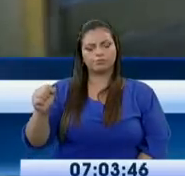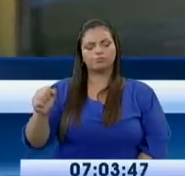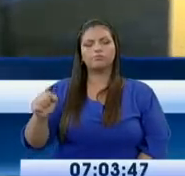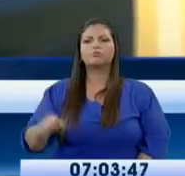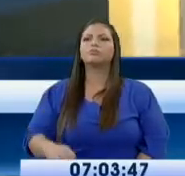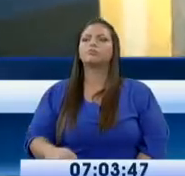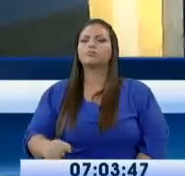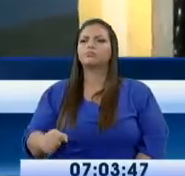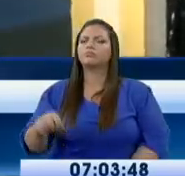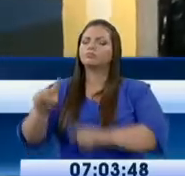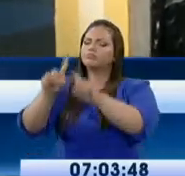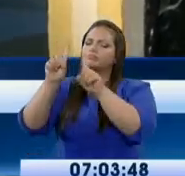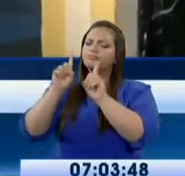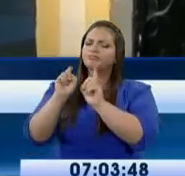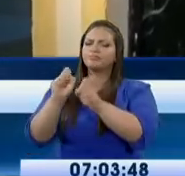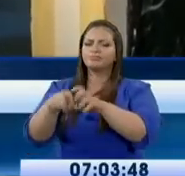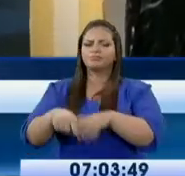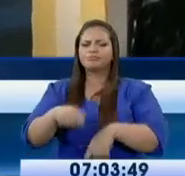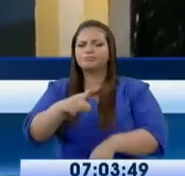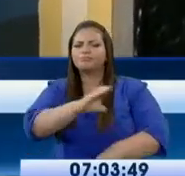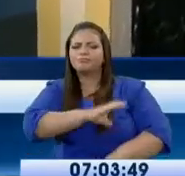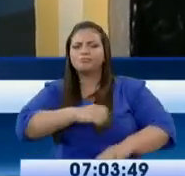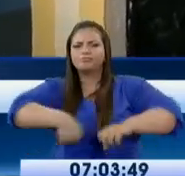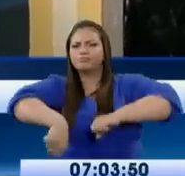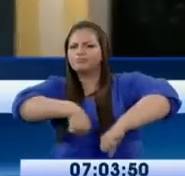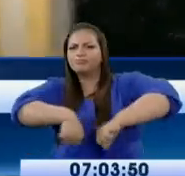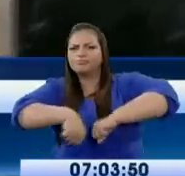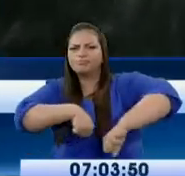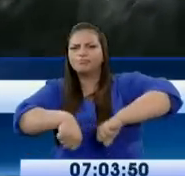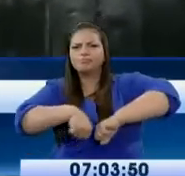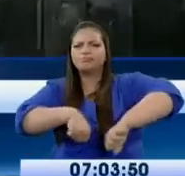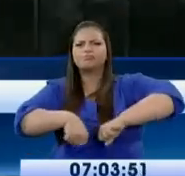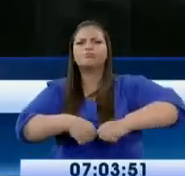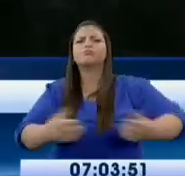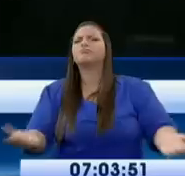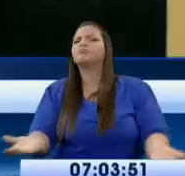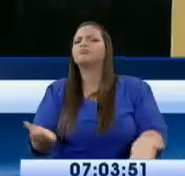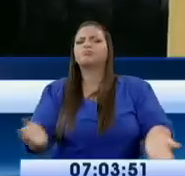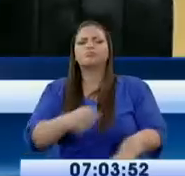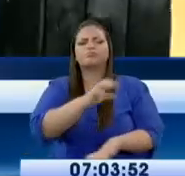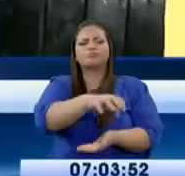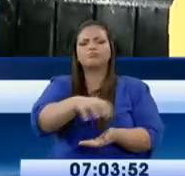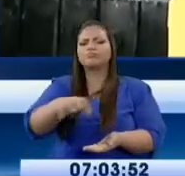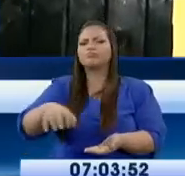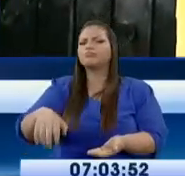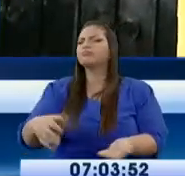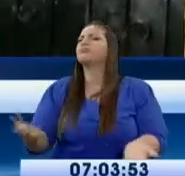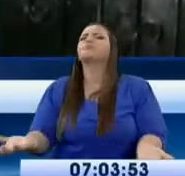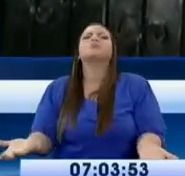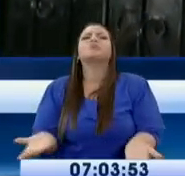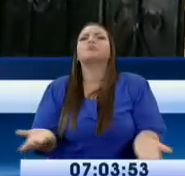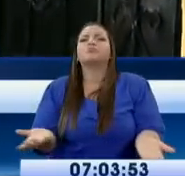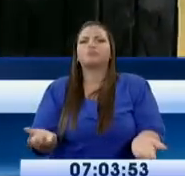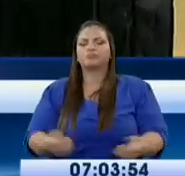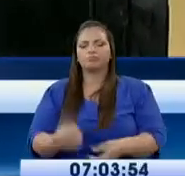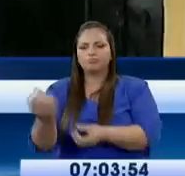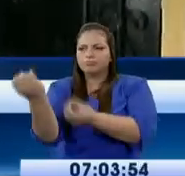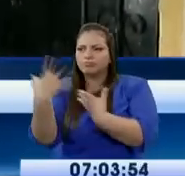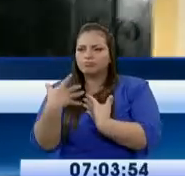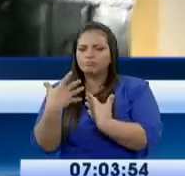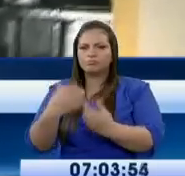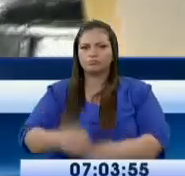básicamente en este operativo nos indicas algunos de los sectores de la provincia del Oro donde se efectuó.